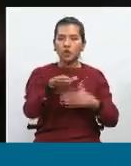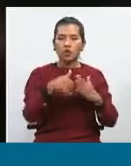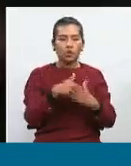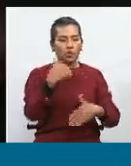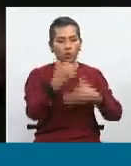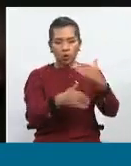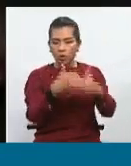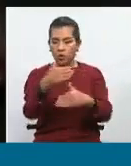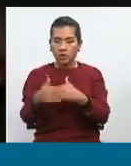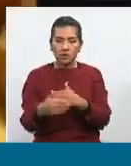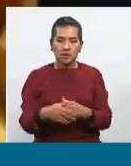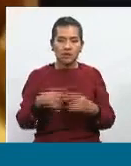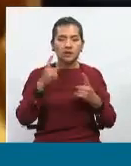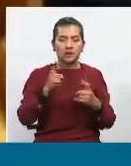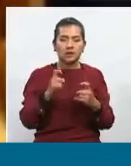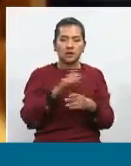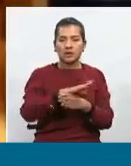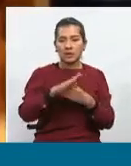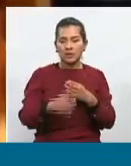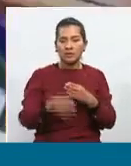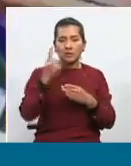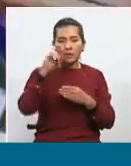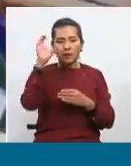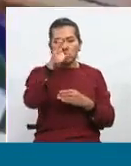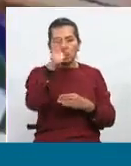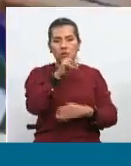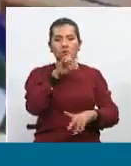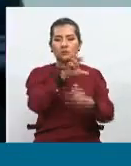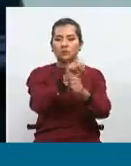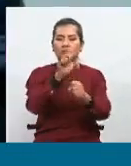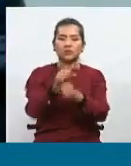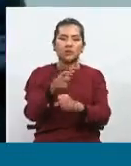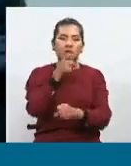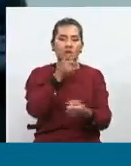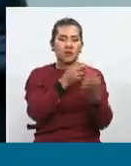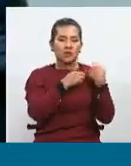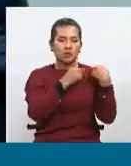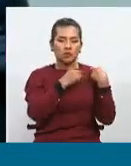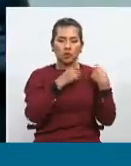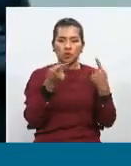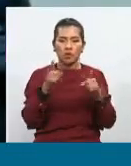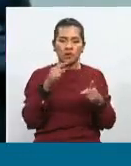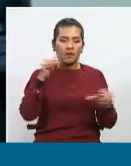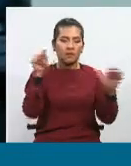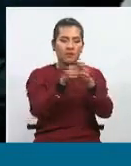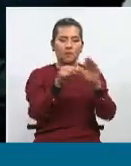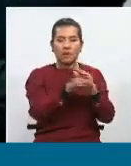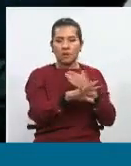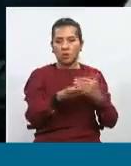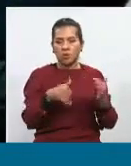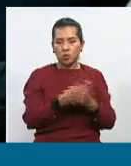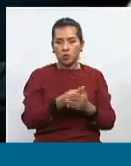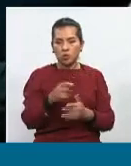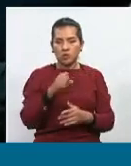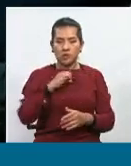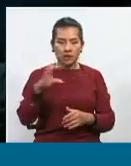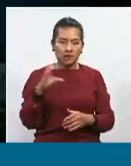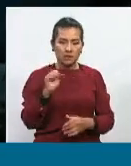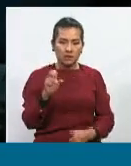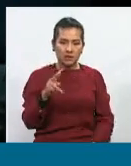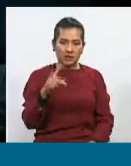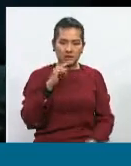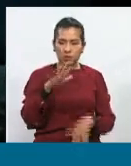se han iniciado para dar con los responsables de las masacres de Sacaba y Sencata, para dar con los responsables de los torturados, de